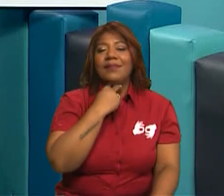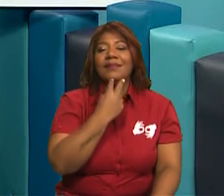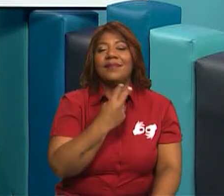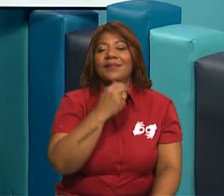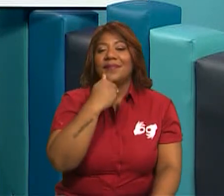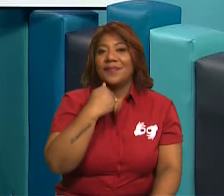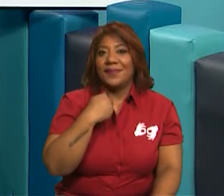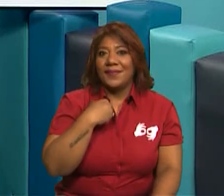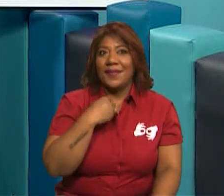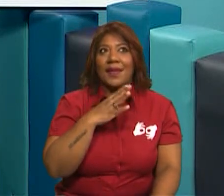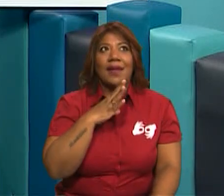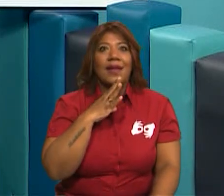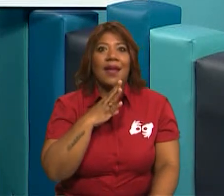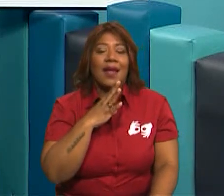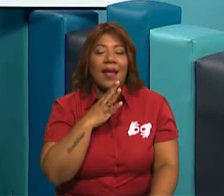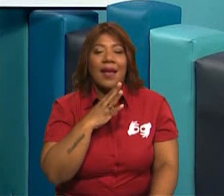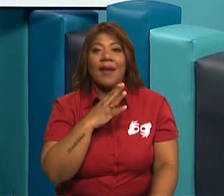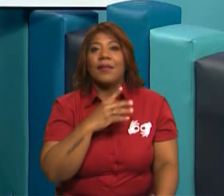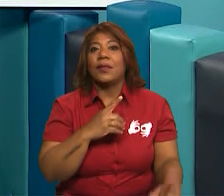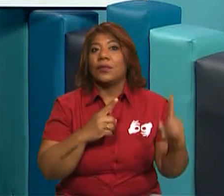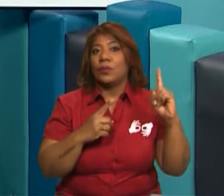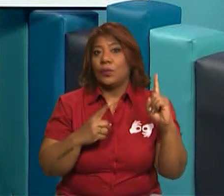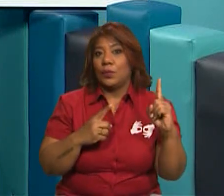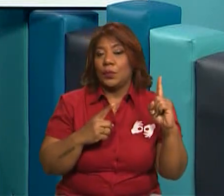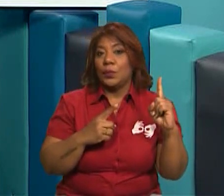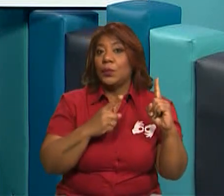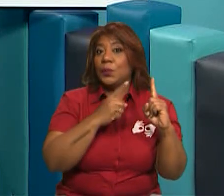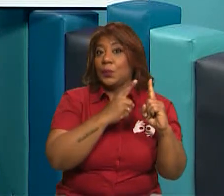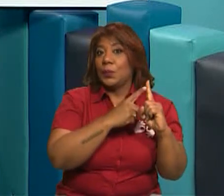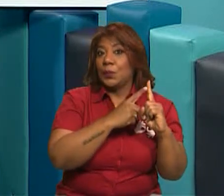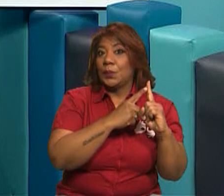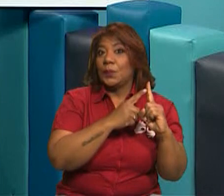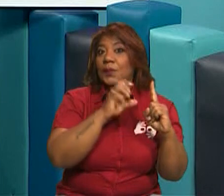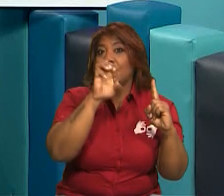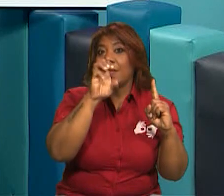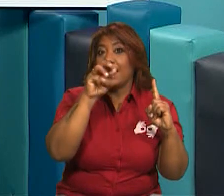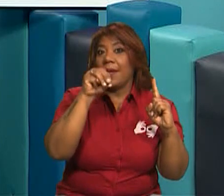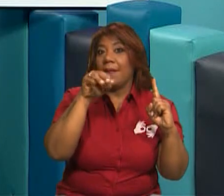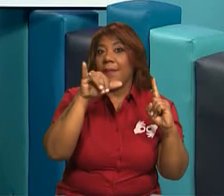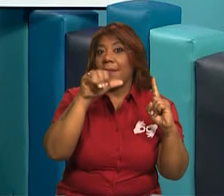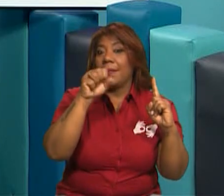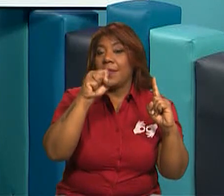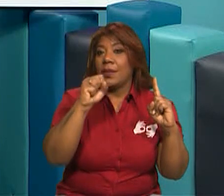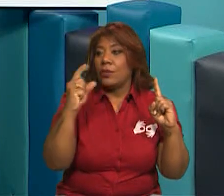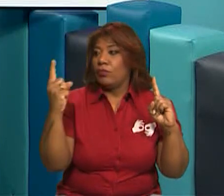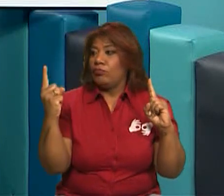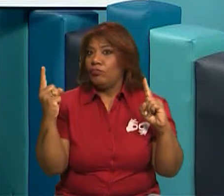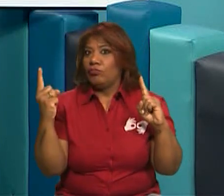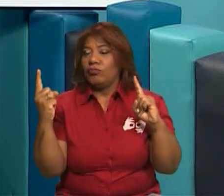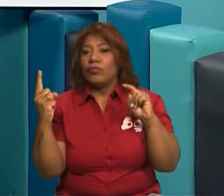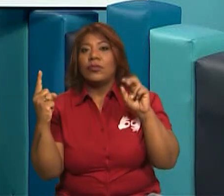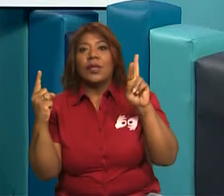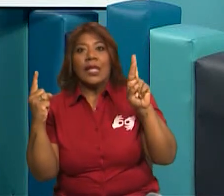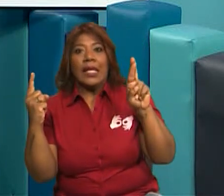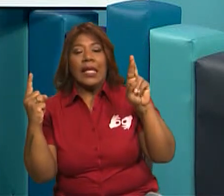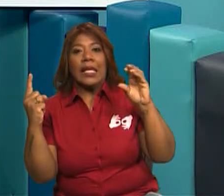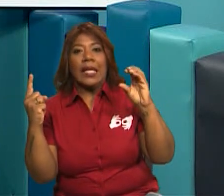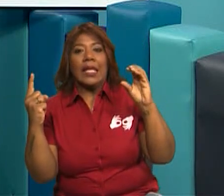comunicación como el el emisor, el receptor, el canal y